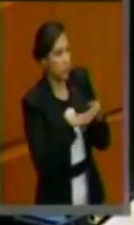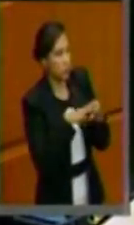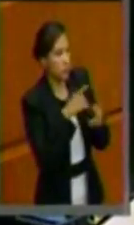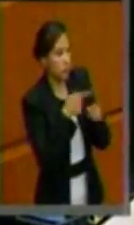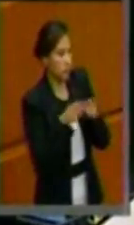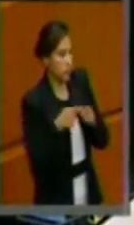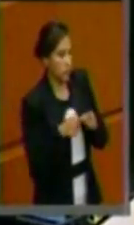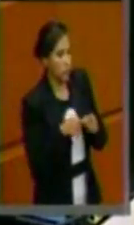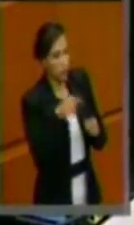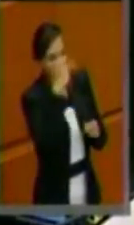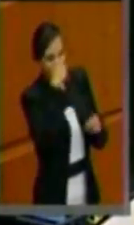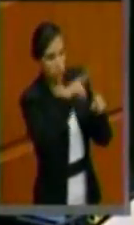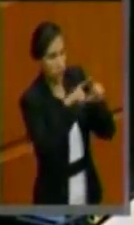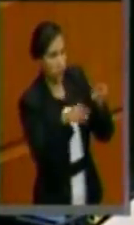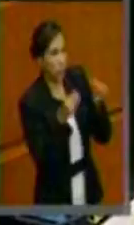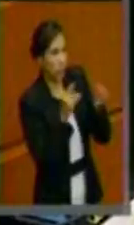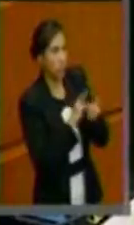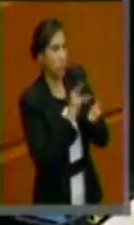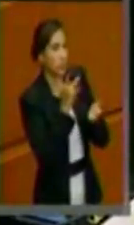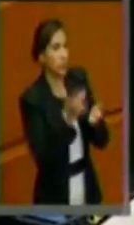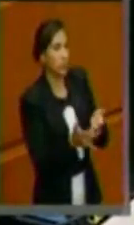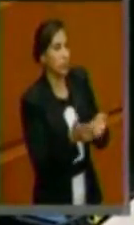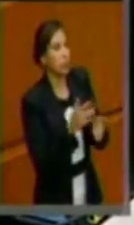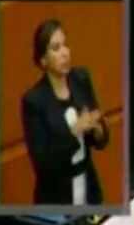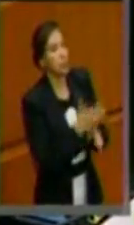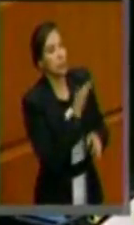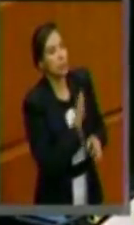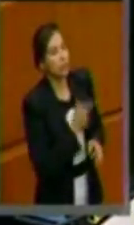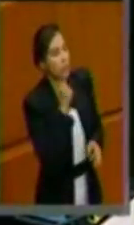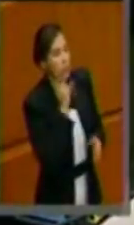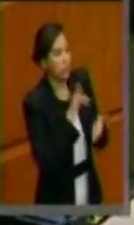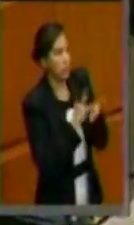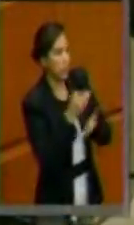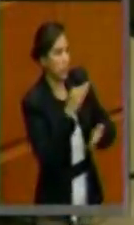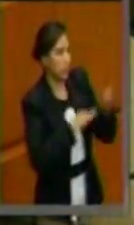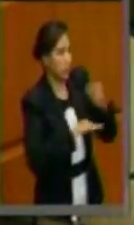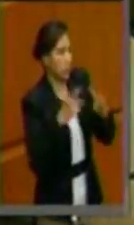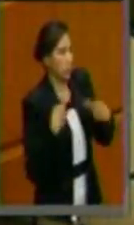en México. Muchísimas gracias, Presidenta. Gracias a todos los y las presentes.